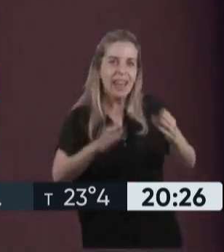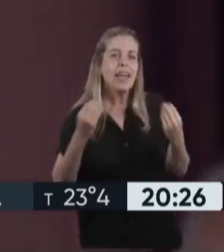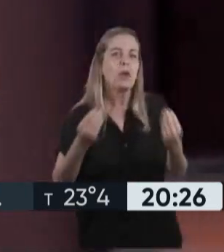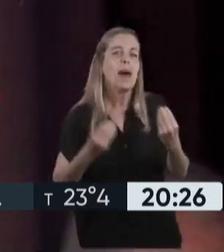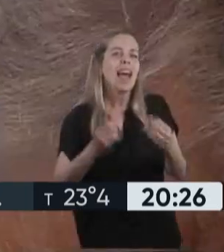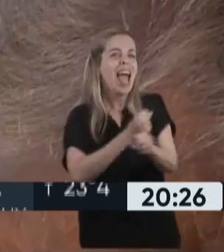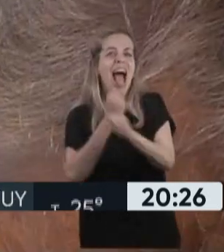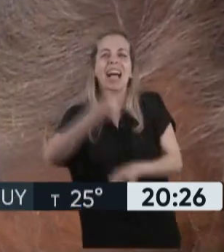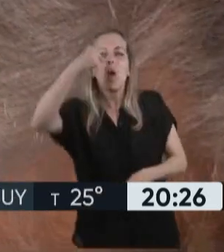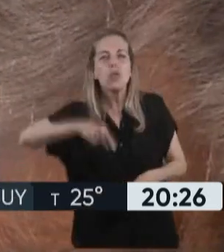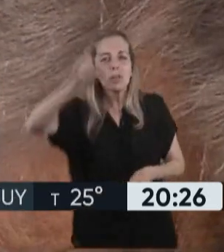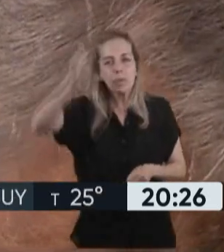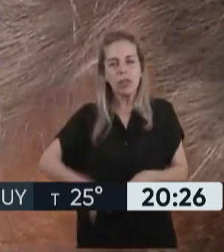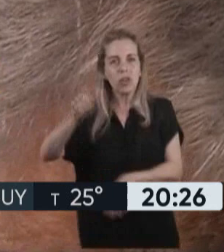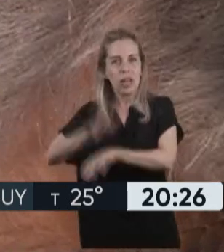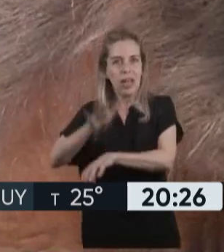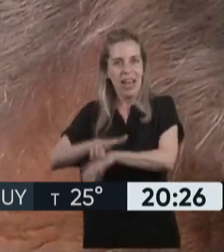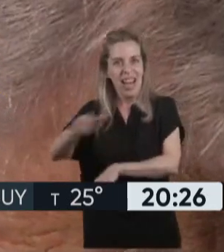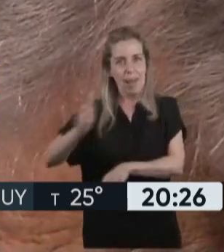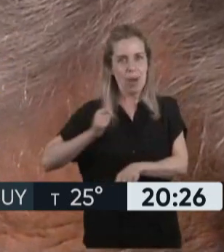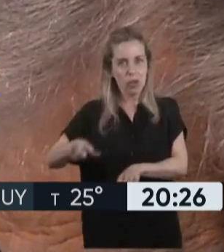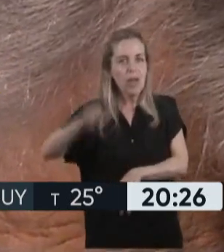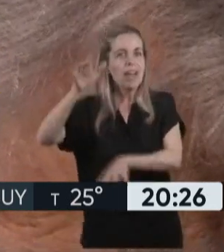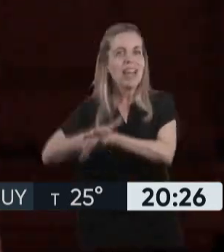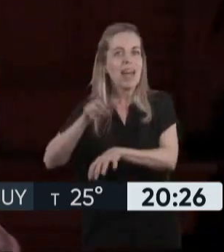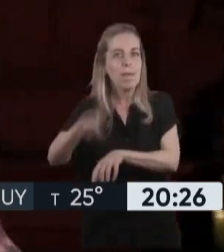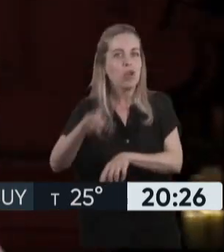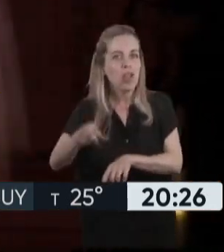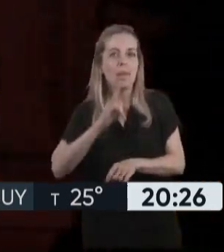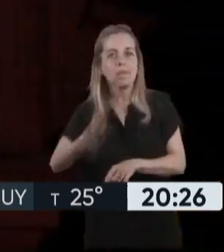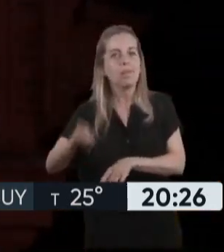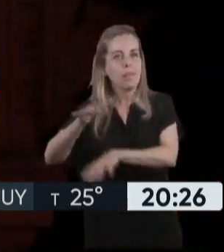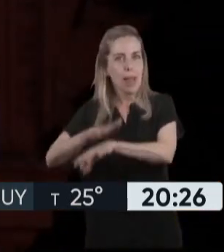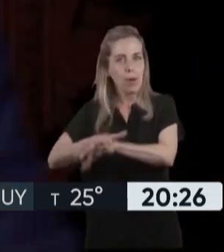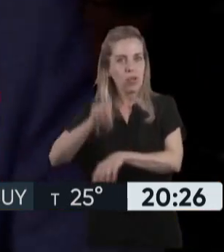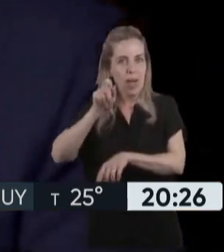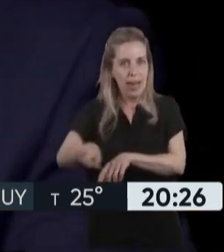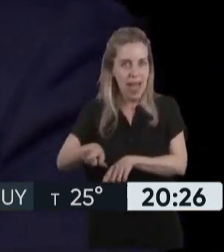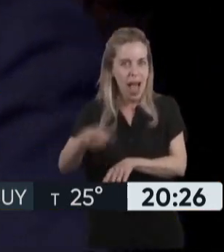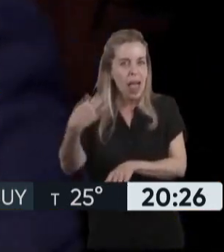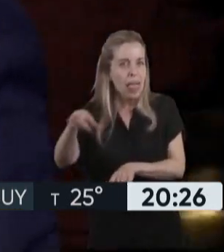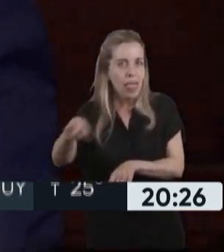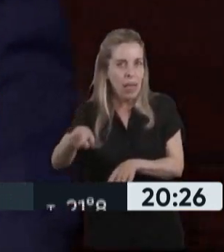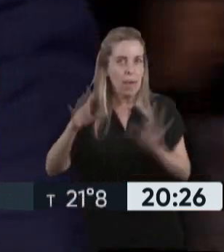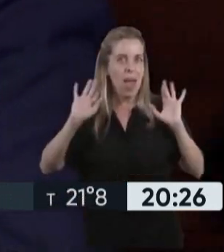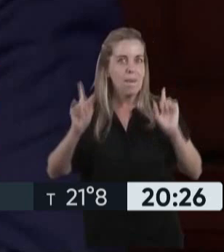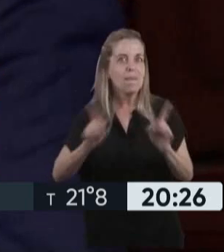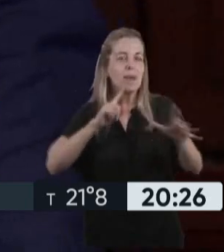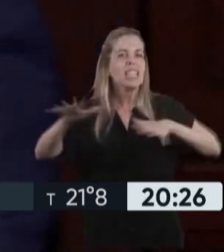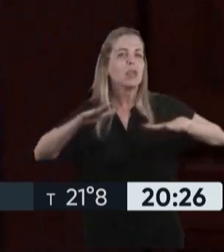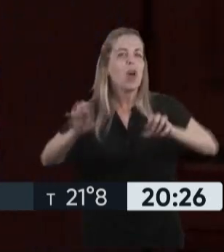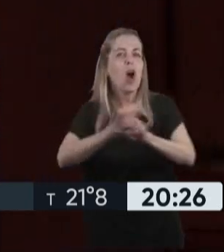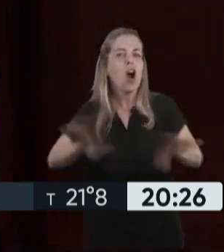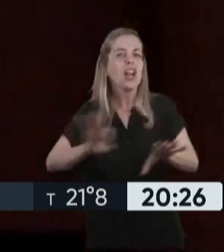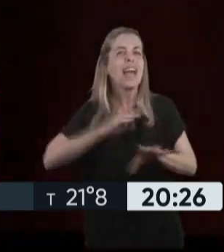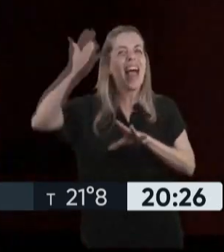el último culpable se haga cargo de la responsabilidad que le cupo en la noche más negra